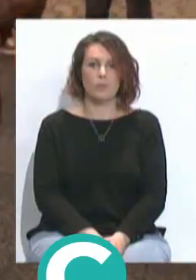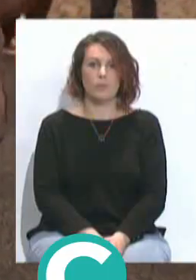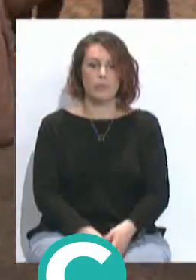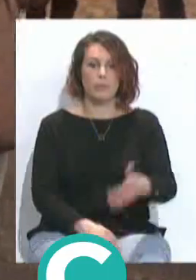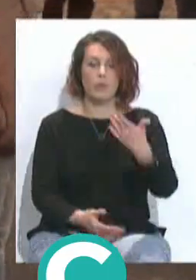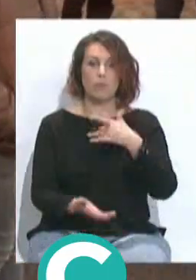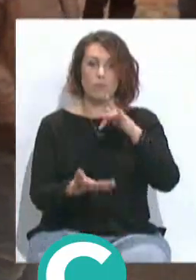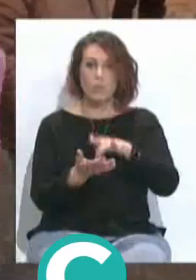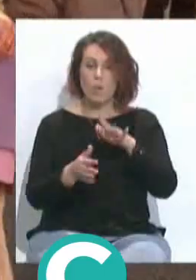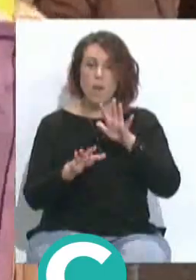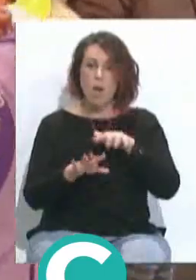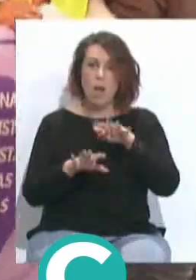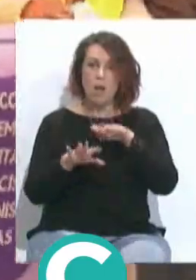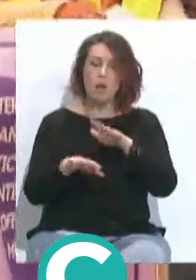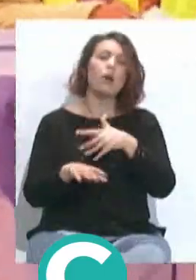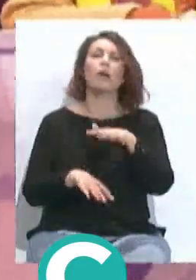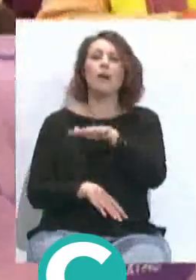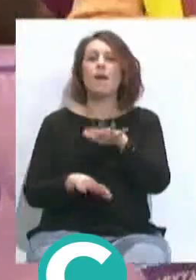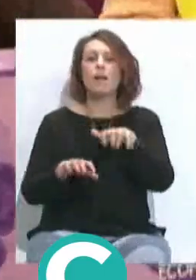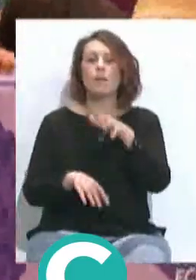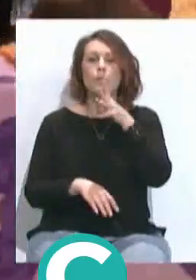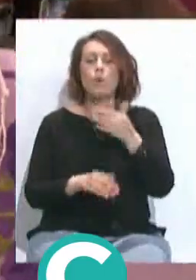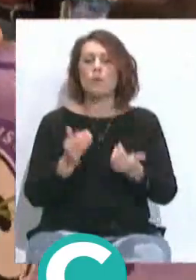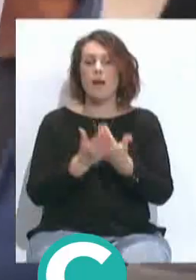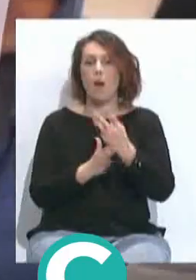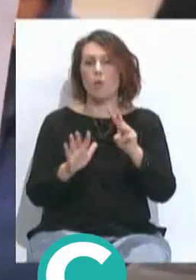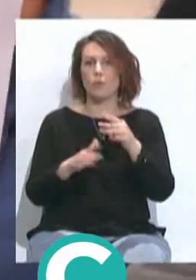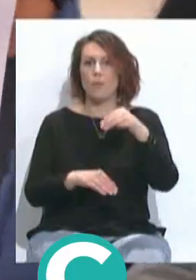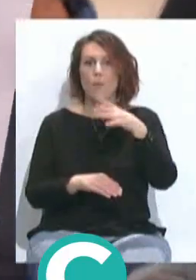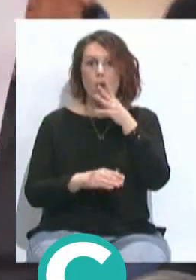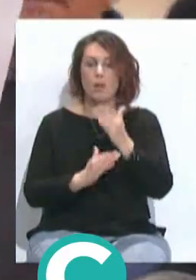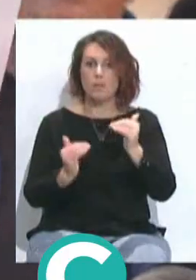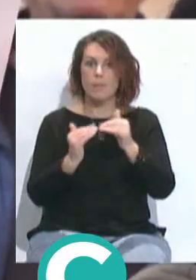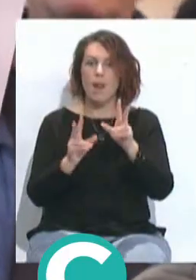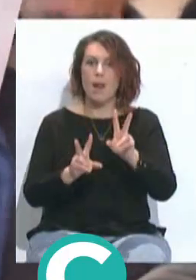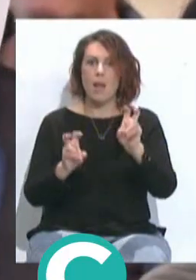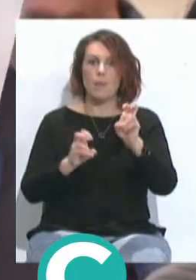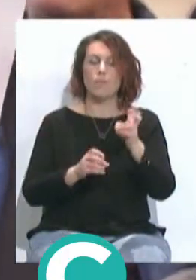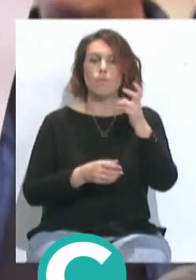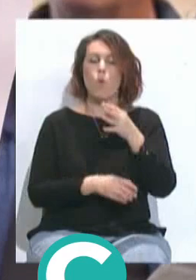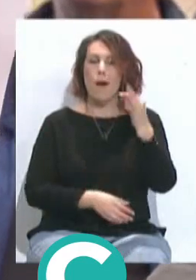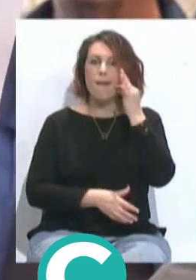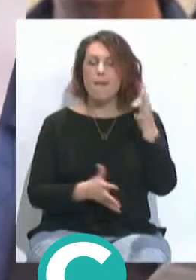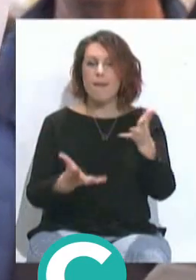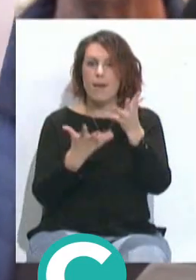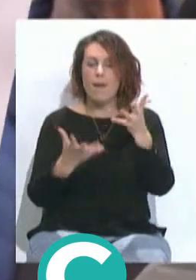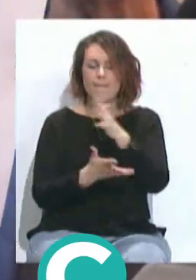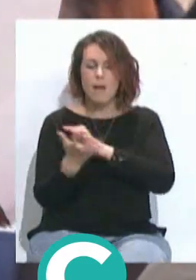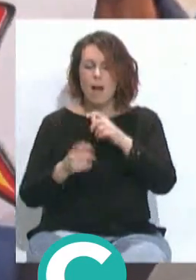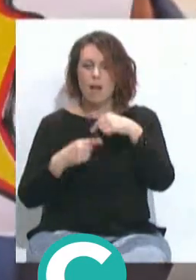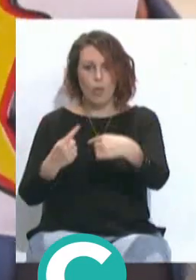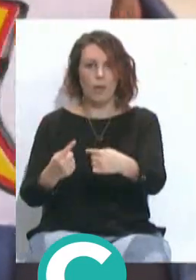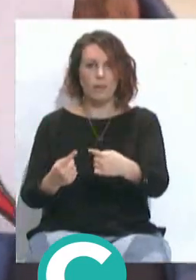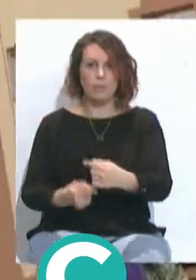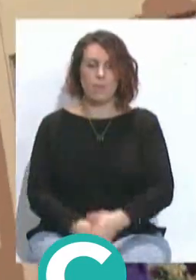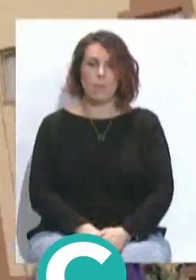Celebración de la manifestación en Cádiz con motivo del 8M por la igualdad bajo el lema Mujeres en Precario, Violencia